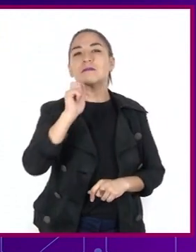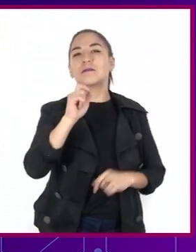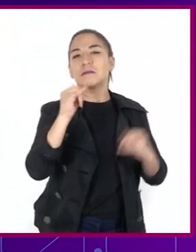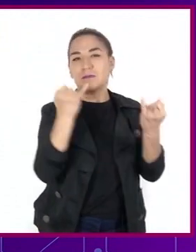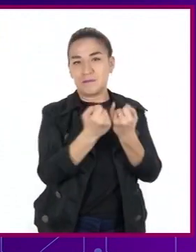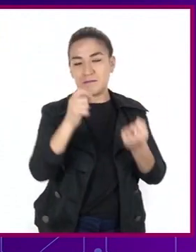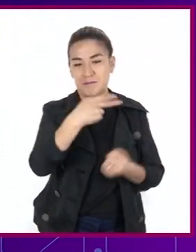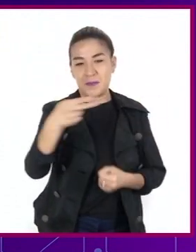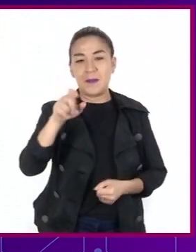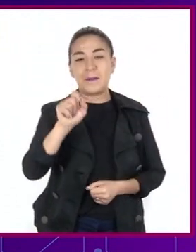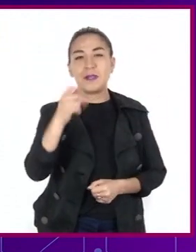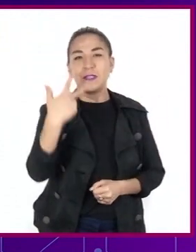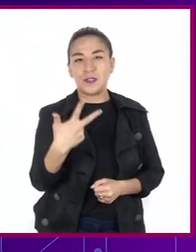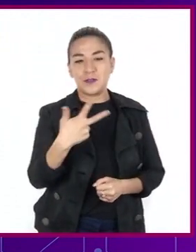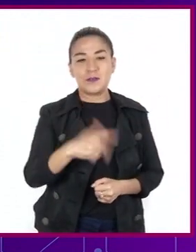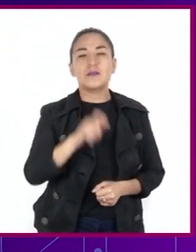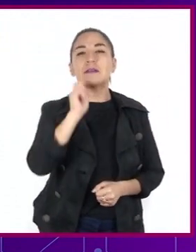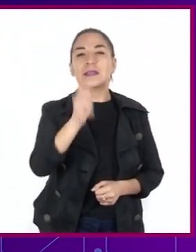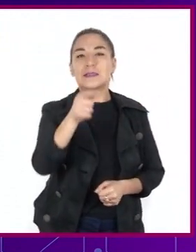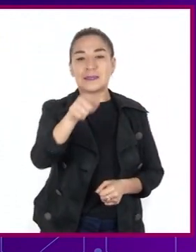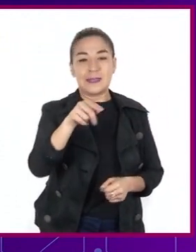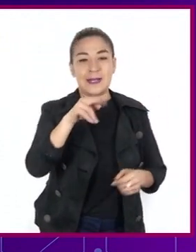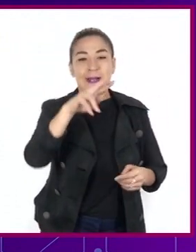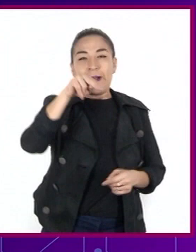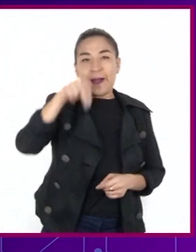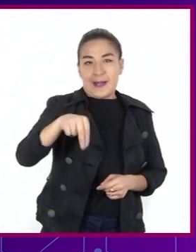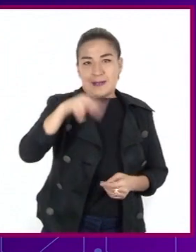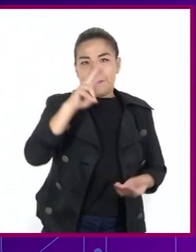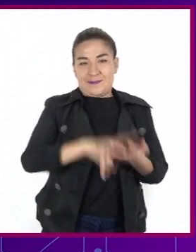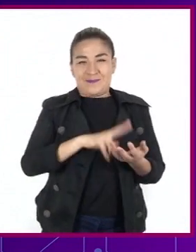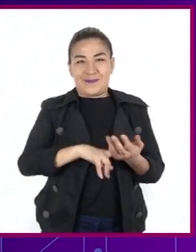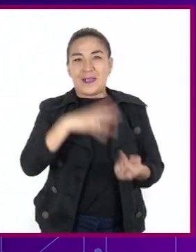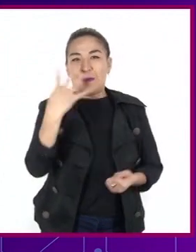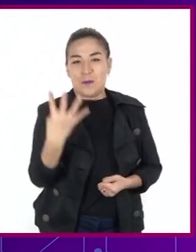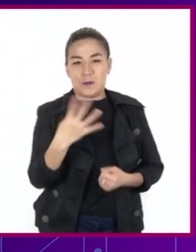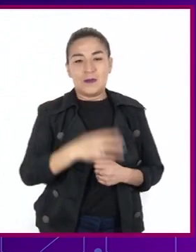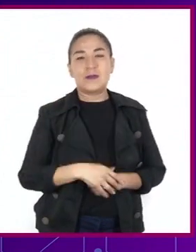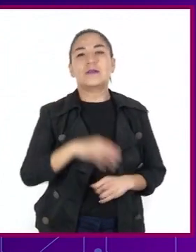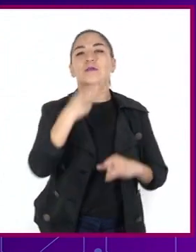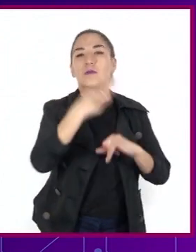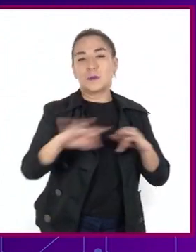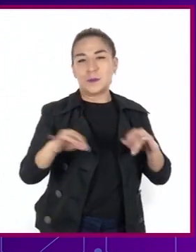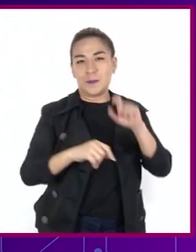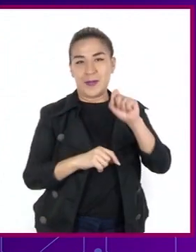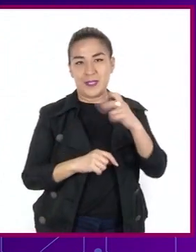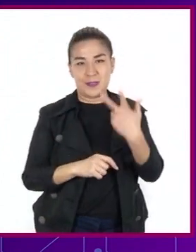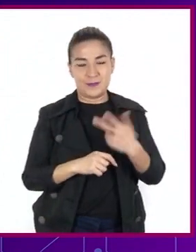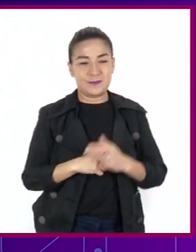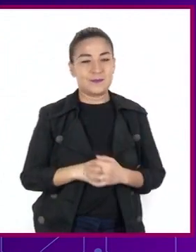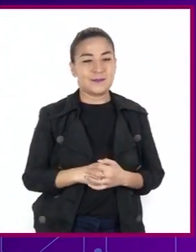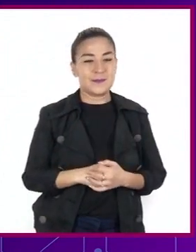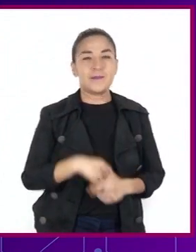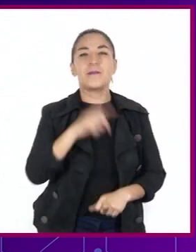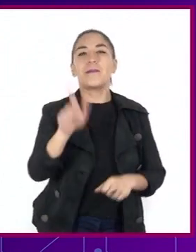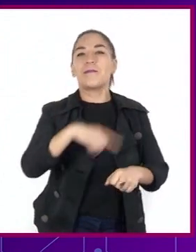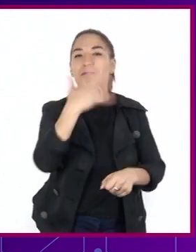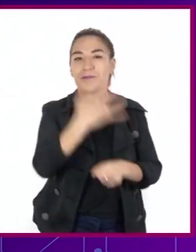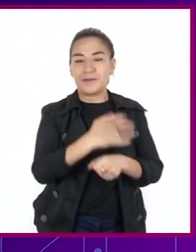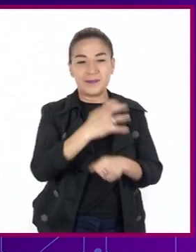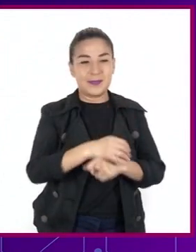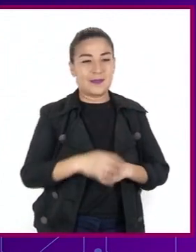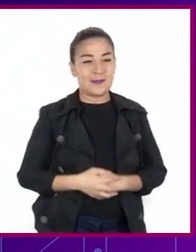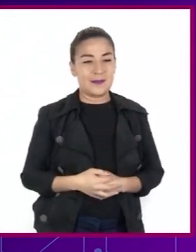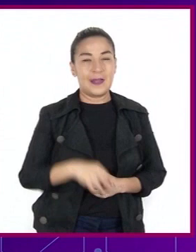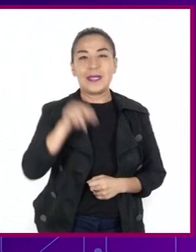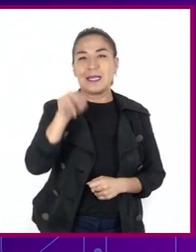28. Esto quiere decir que cuando n vale 4, el término es 28. Para el quinto término, n